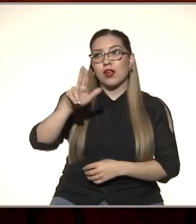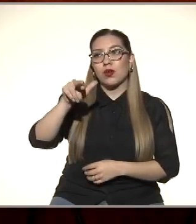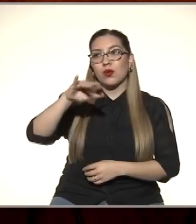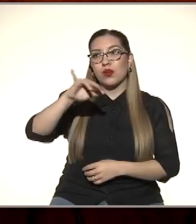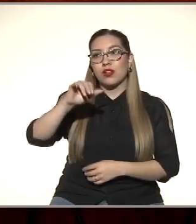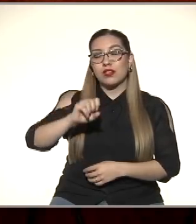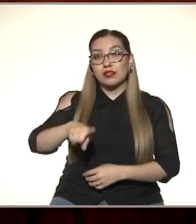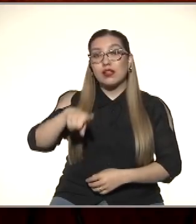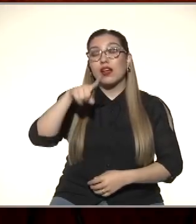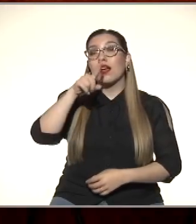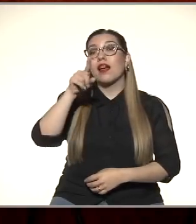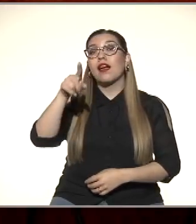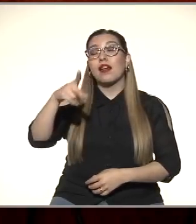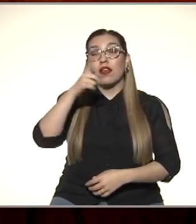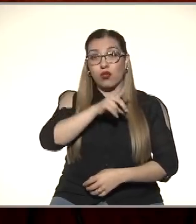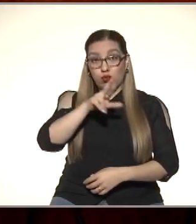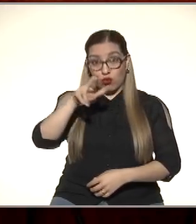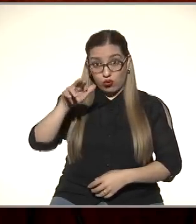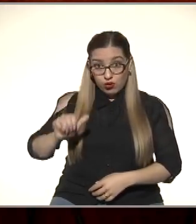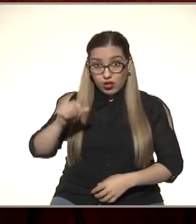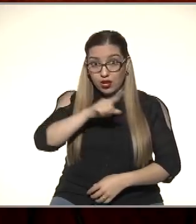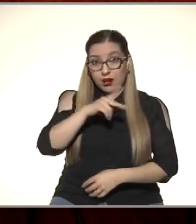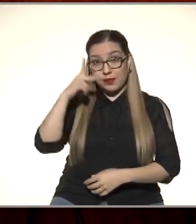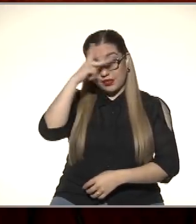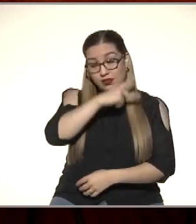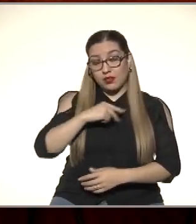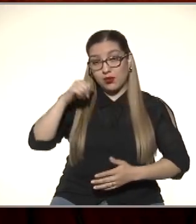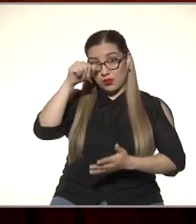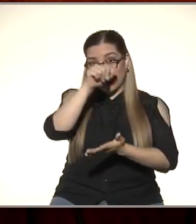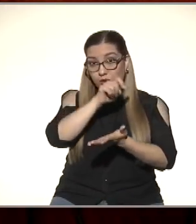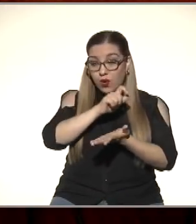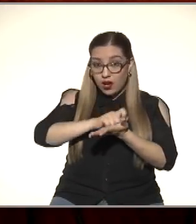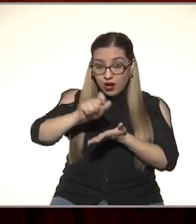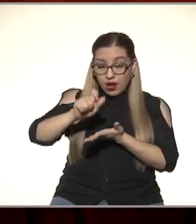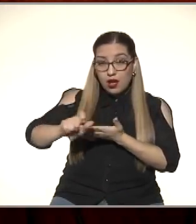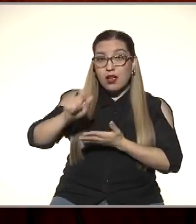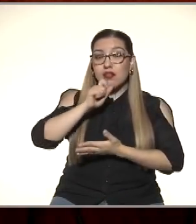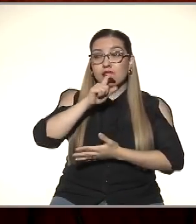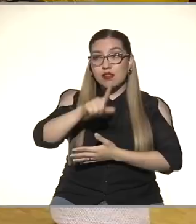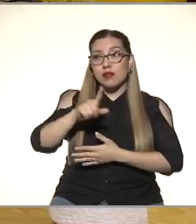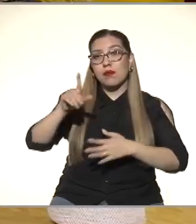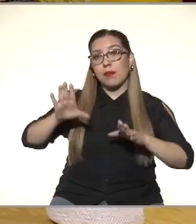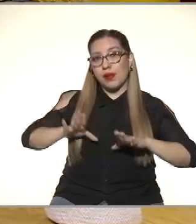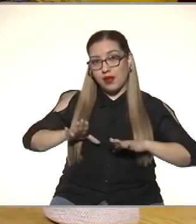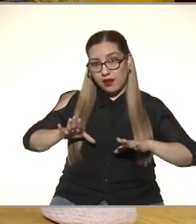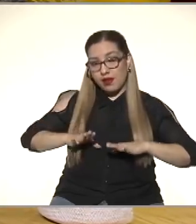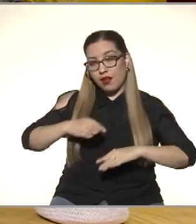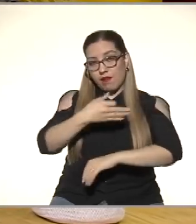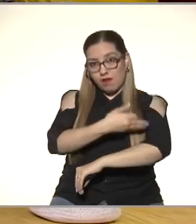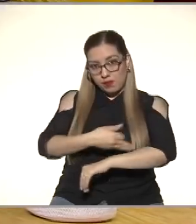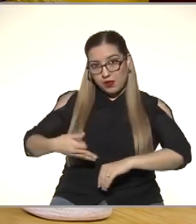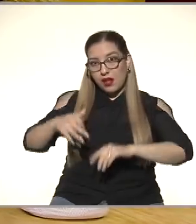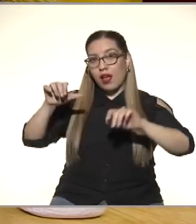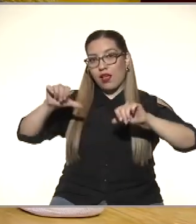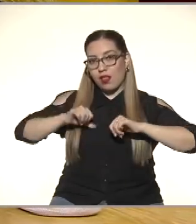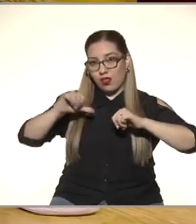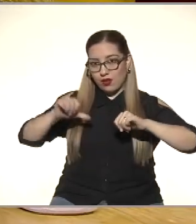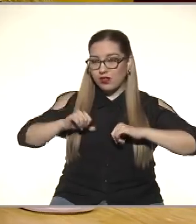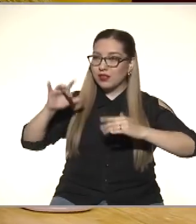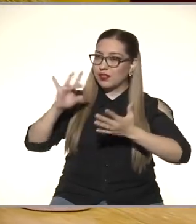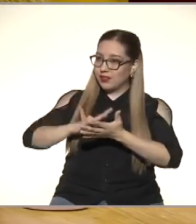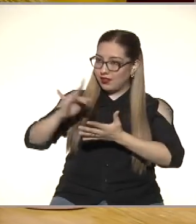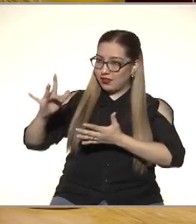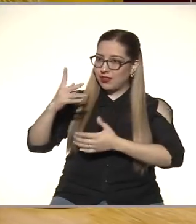doctora en psicoanálisis, maestra en psicología y psicoterapeuta de adolescentes, familia y pareja. Olivia, bienvenida. Muchas gracias, Marisa,